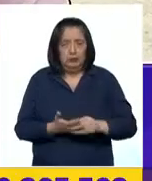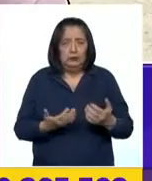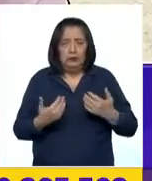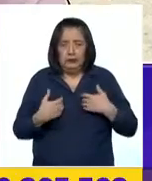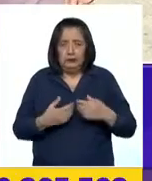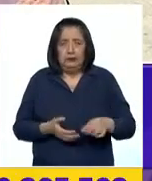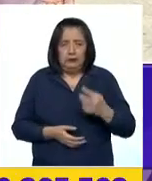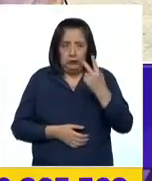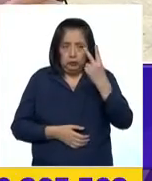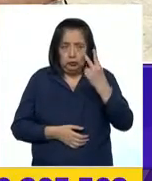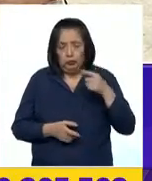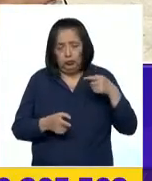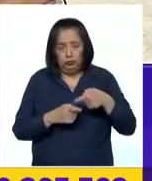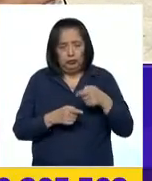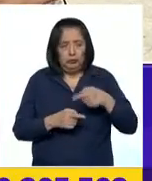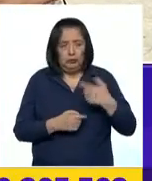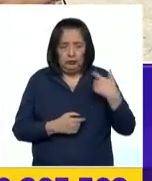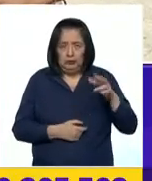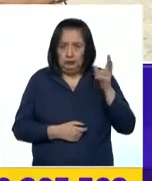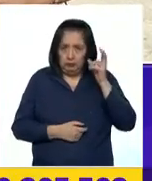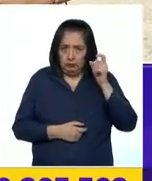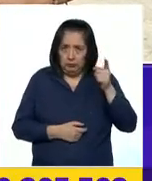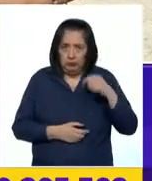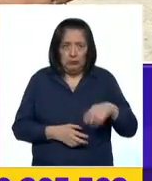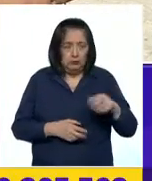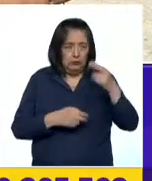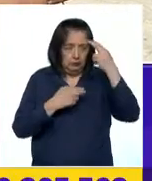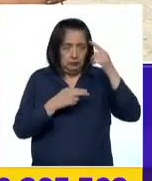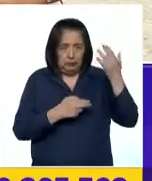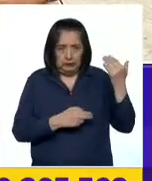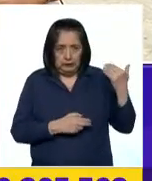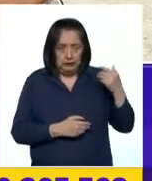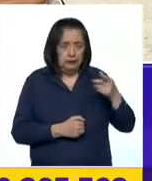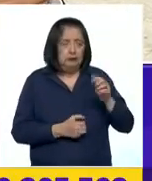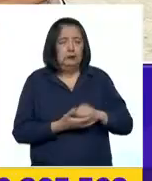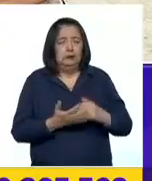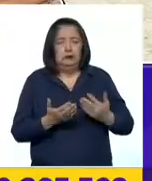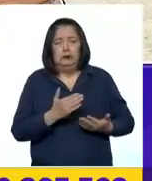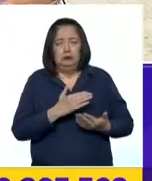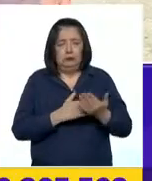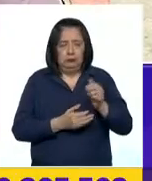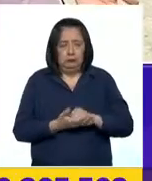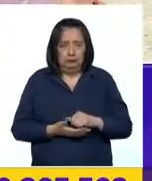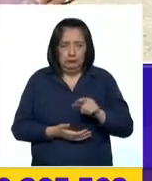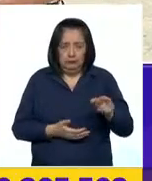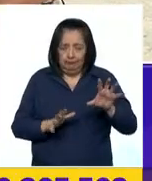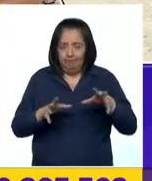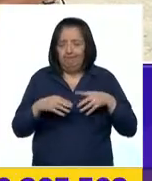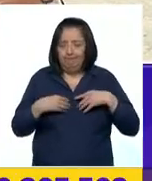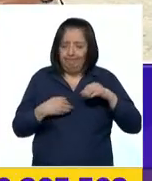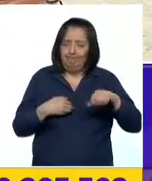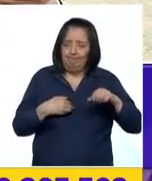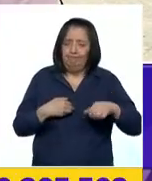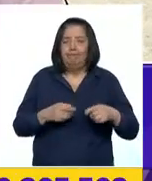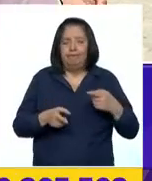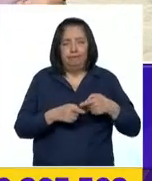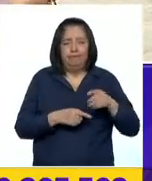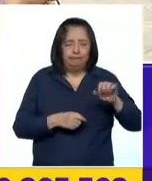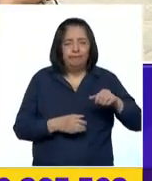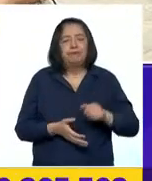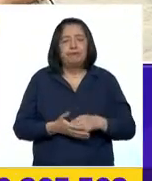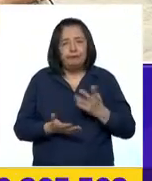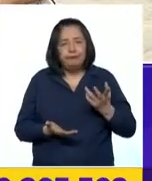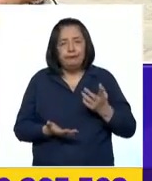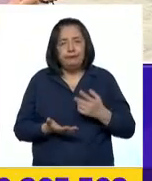en su poder 2 cuchillos, le hemos escuchado ya en la nota que elaboramos durante la madrugada. Él acepta haber tenido estos cuchillos y haber